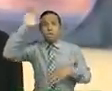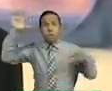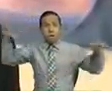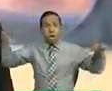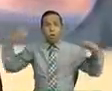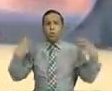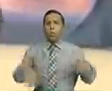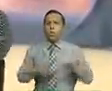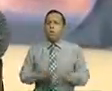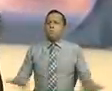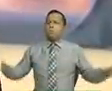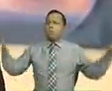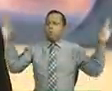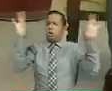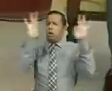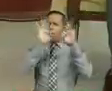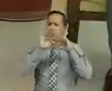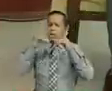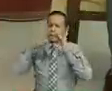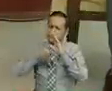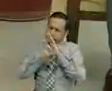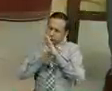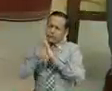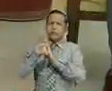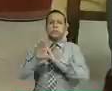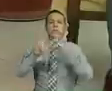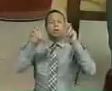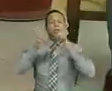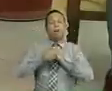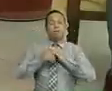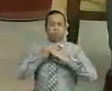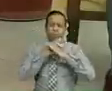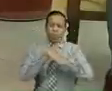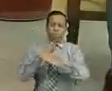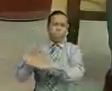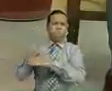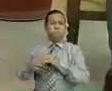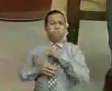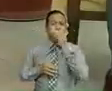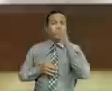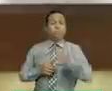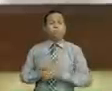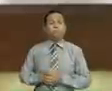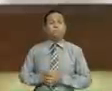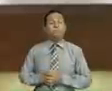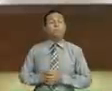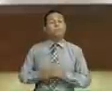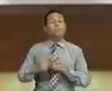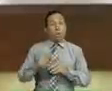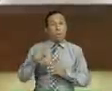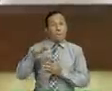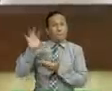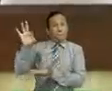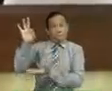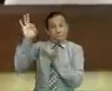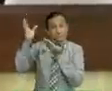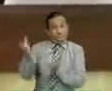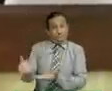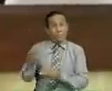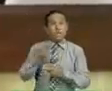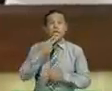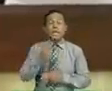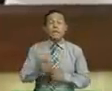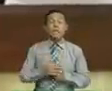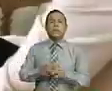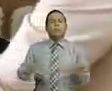mejorar el diagnóstico. De su lado, el ministro de Salud, Juan Carlos Ceballos, recalcó que a pesar de que la situación con el coronavirus en